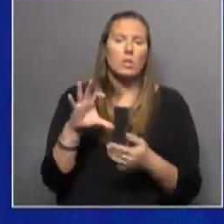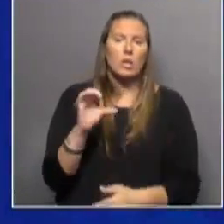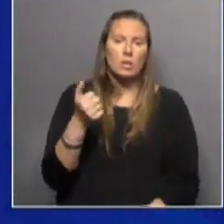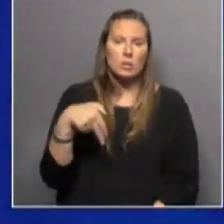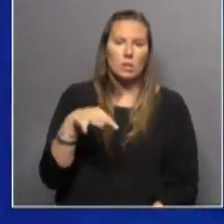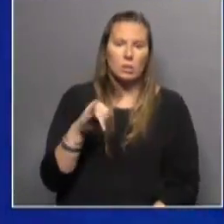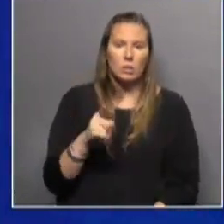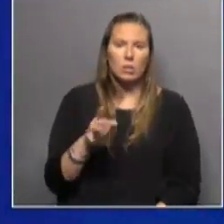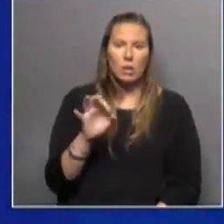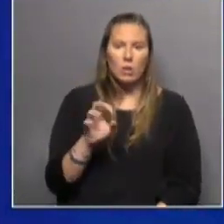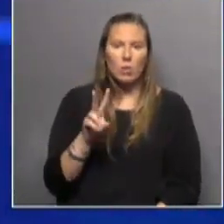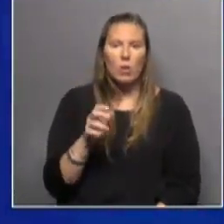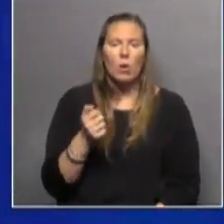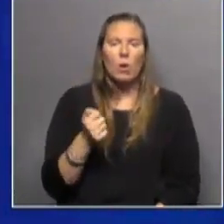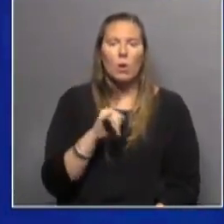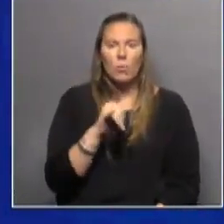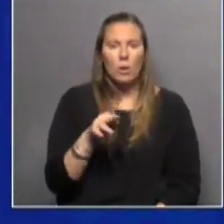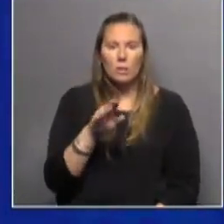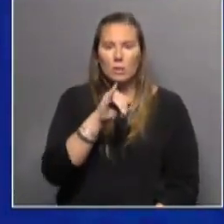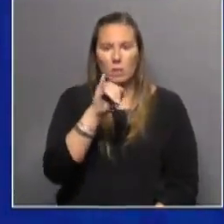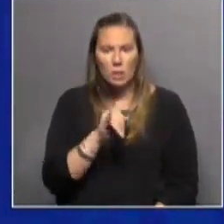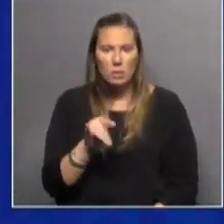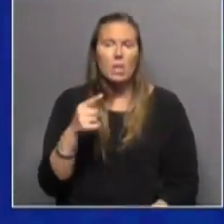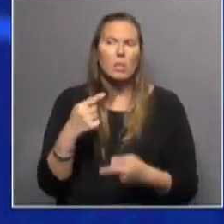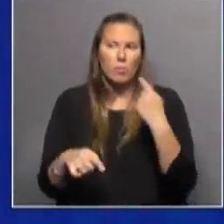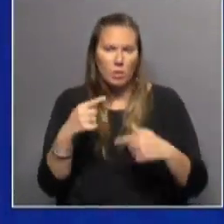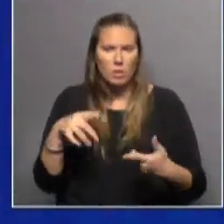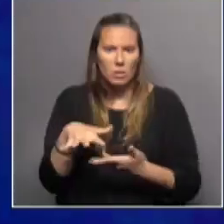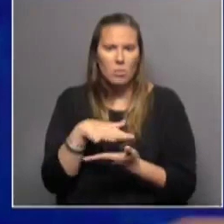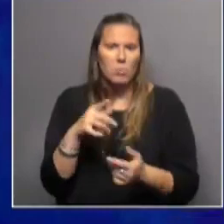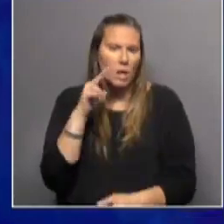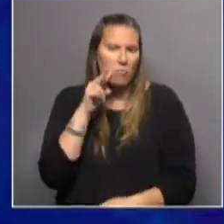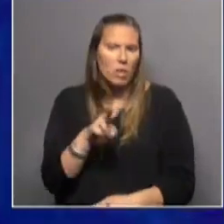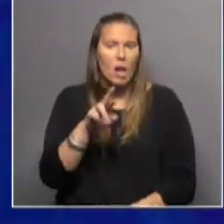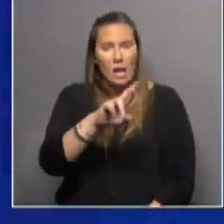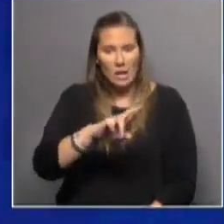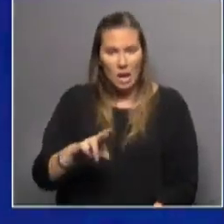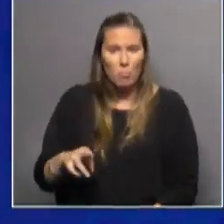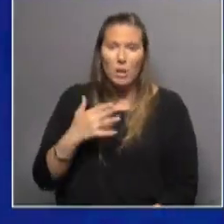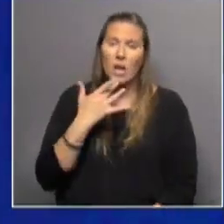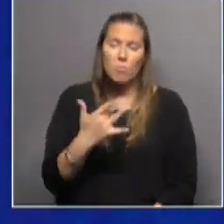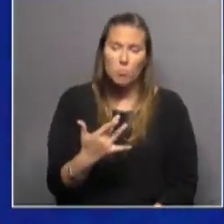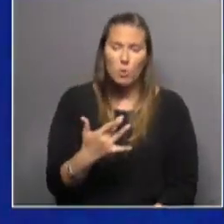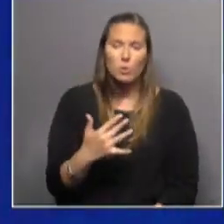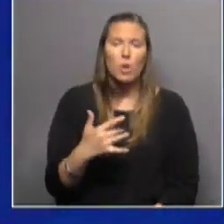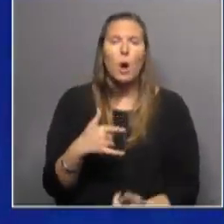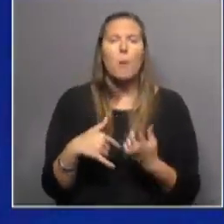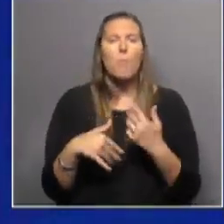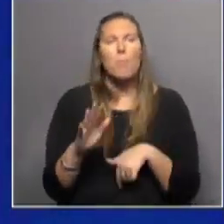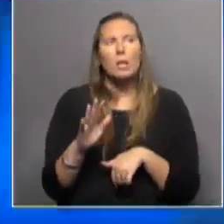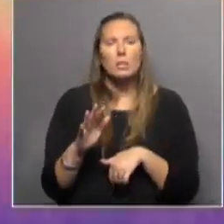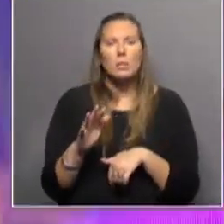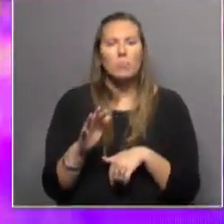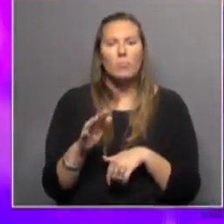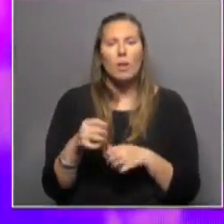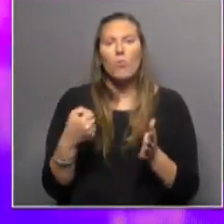un hermoso barrio de Santiago Vázquez que tiene un montón de atractivos. La rambla ahí es preciosa. claro, más para congeniar en realidad,